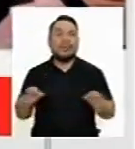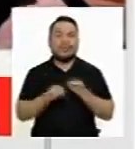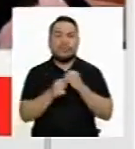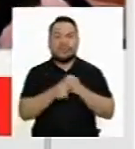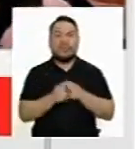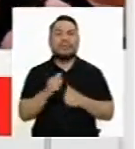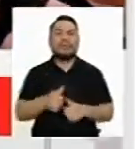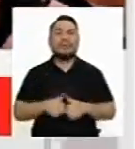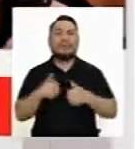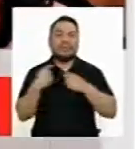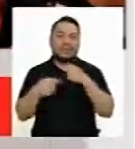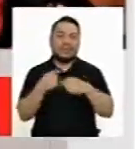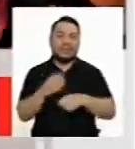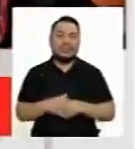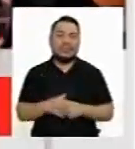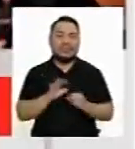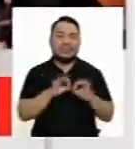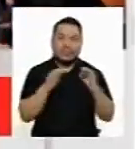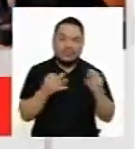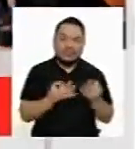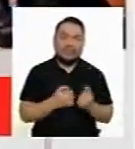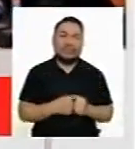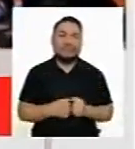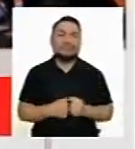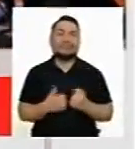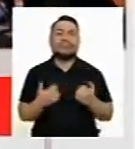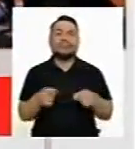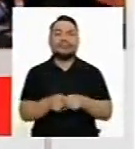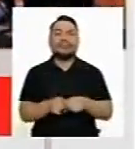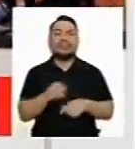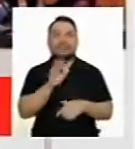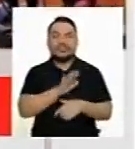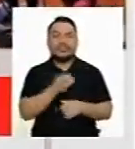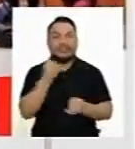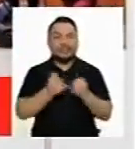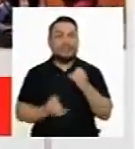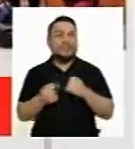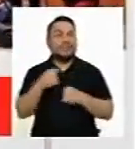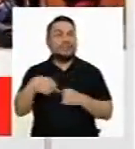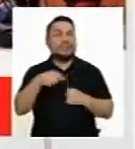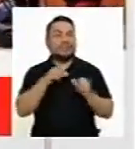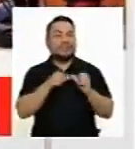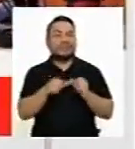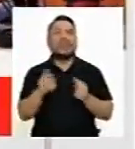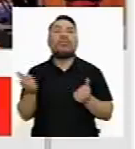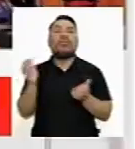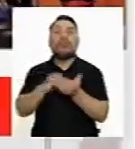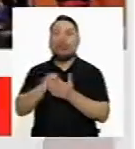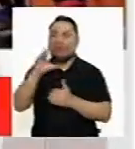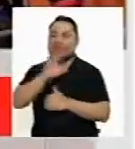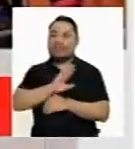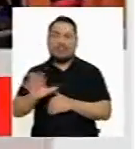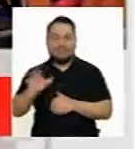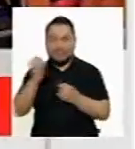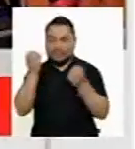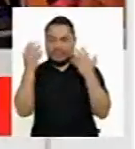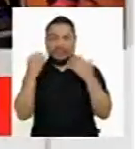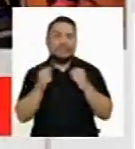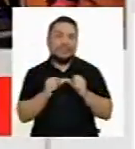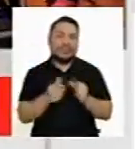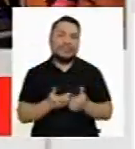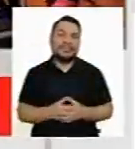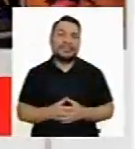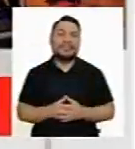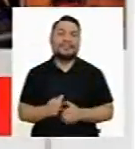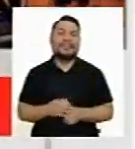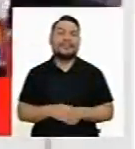a su vida diaria, ¿no? Claro. A su familia y finalmente que no reincida, y eso también tiene una influencia en la seguridad ciudadana. Claro.